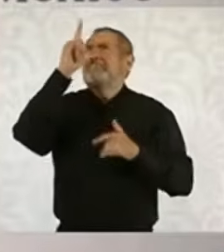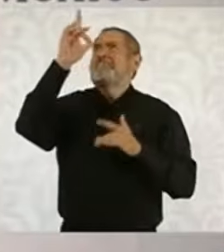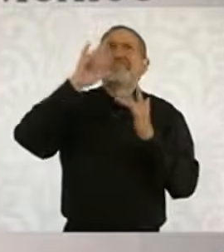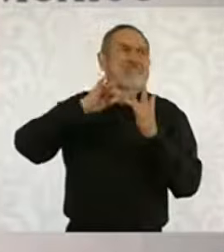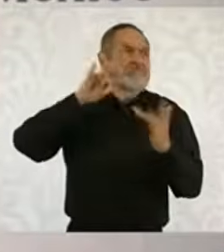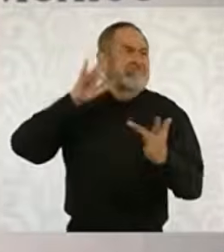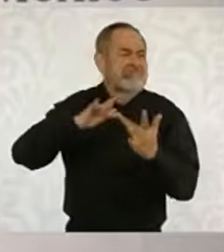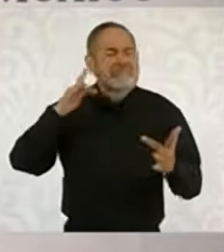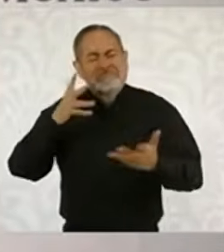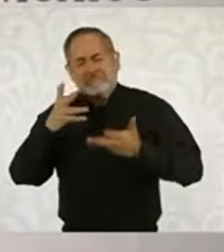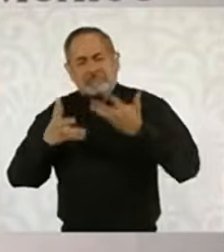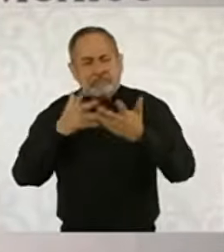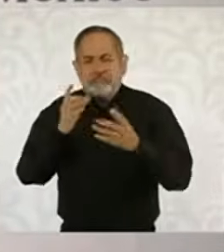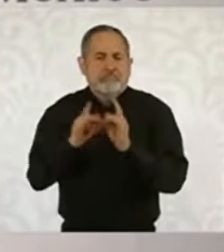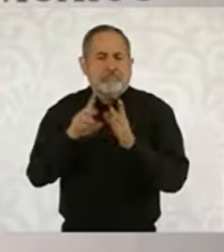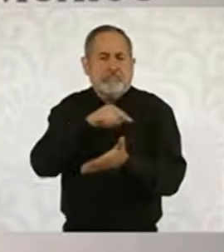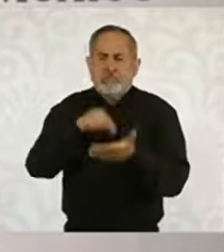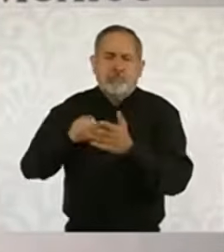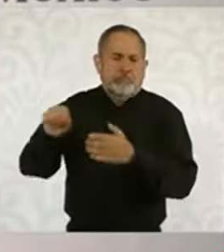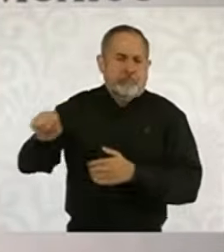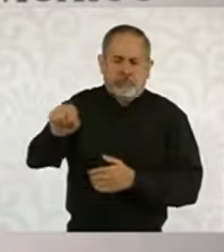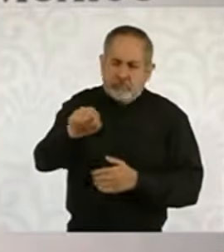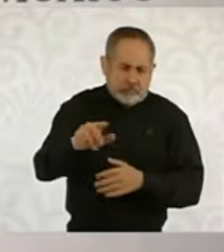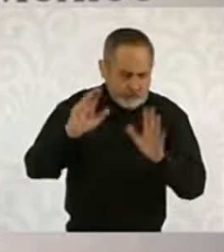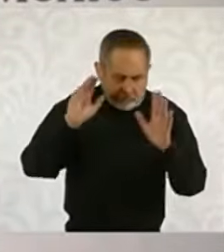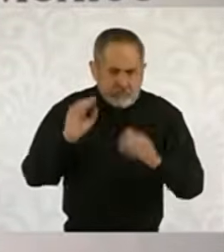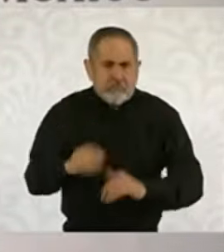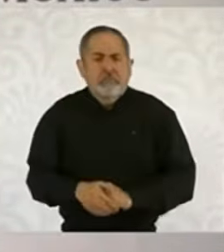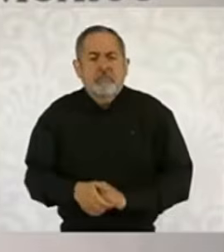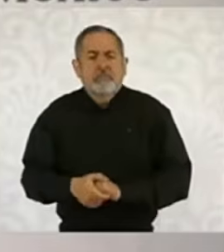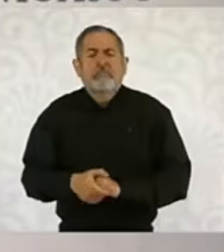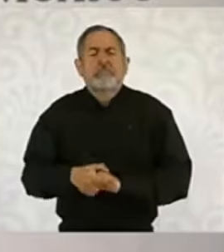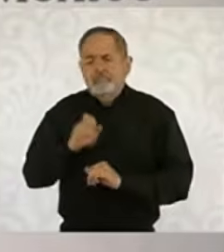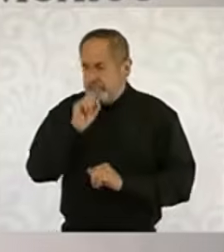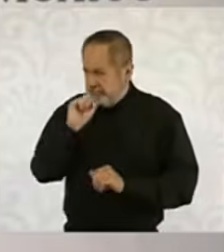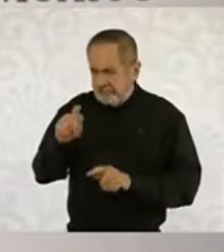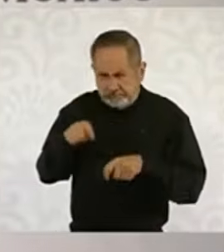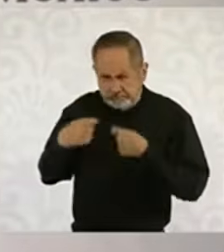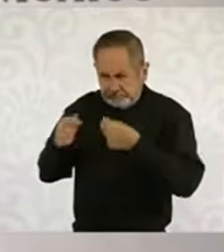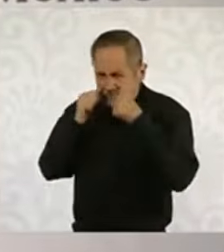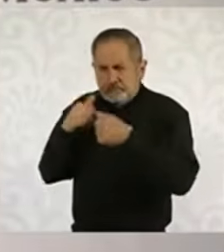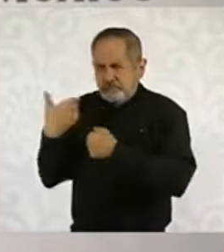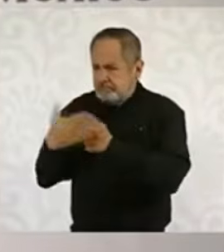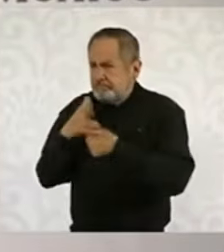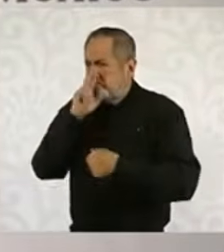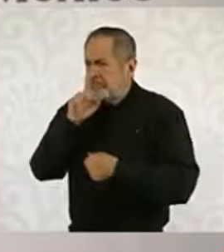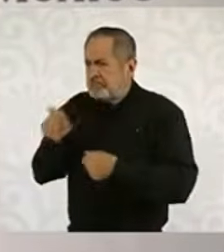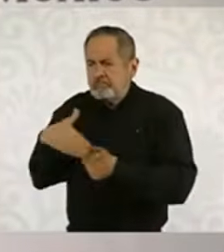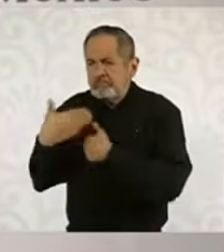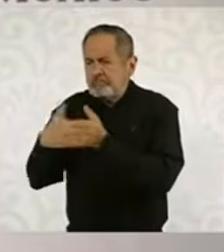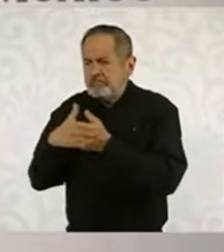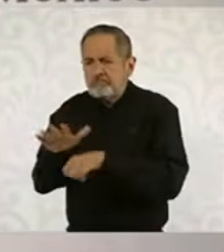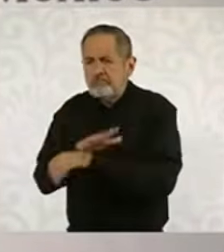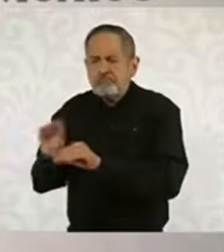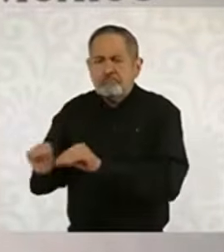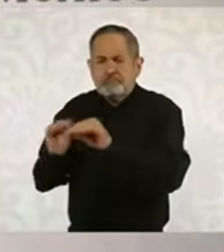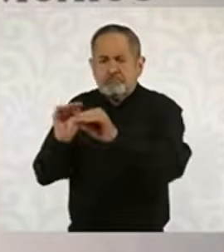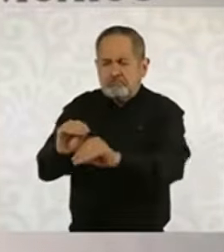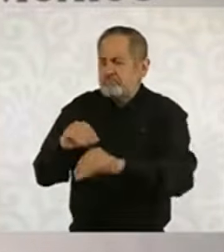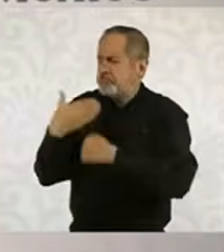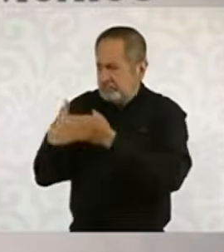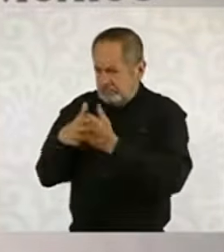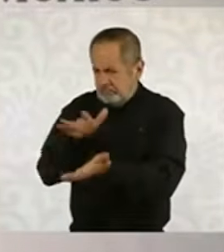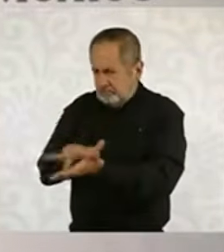del internet del lugar donde se encontraban haciendo su examen, y también se les va a dar apoyo con las mesas de soporte.